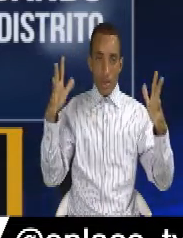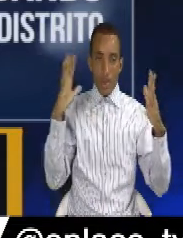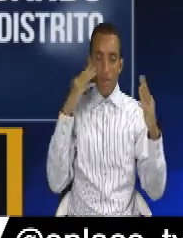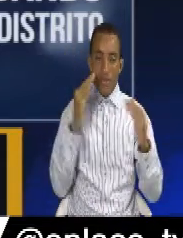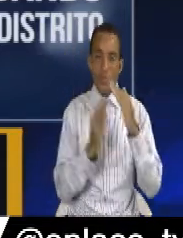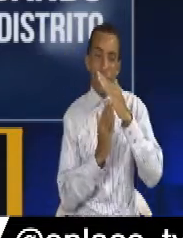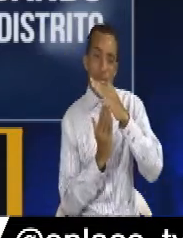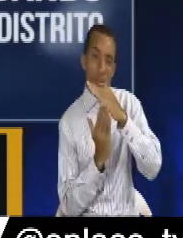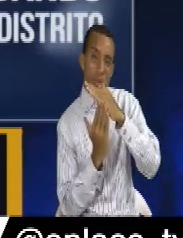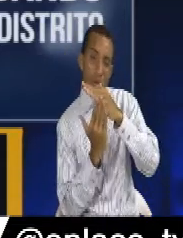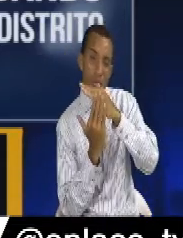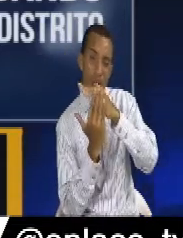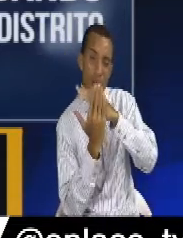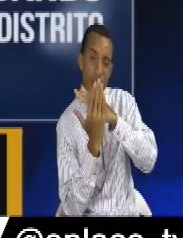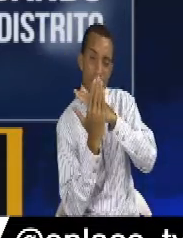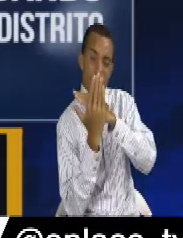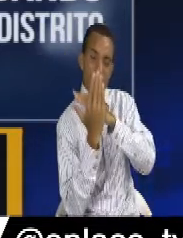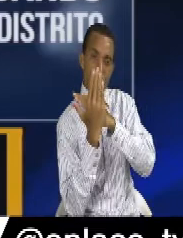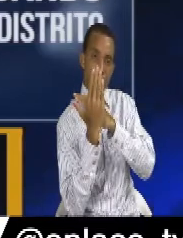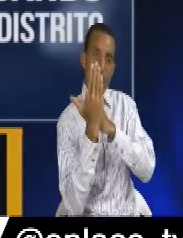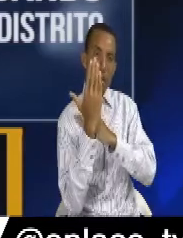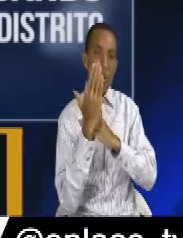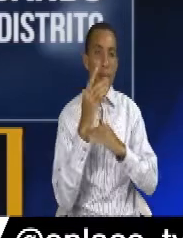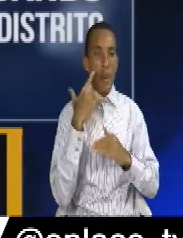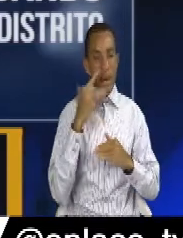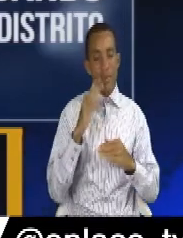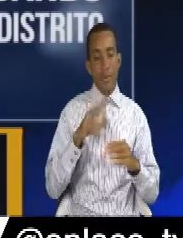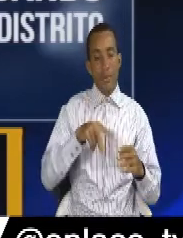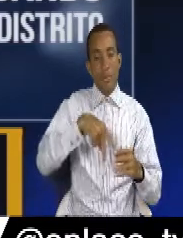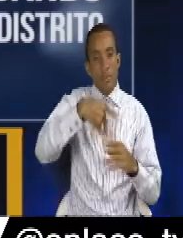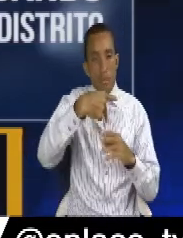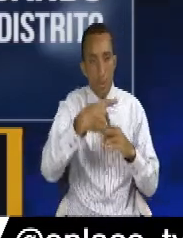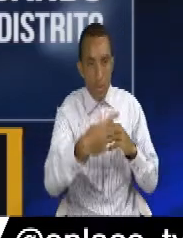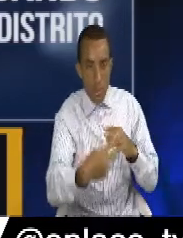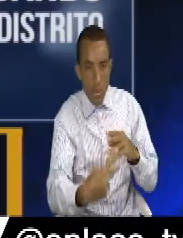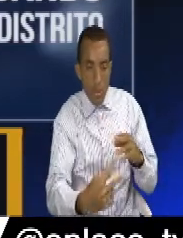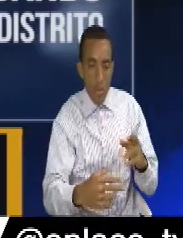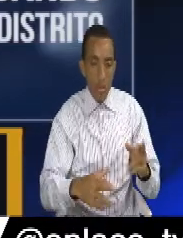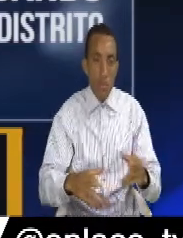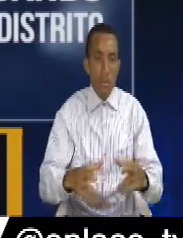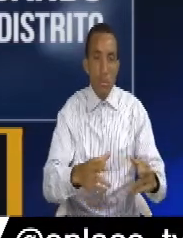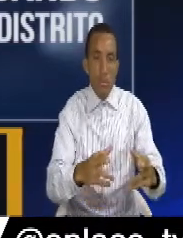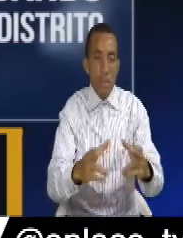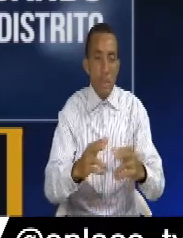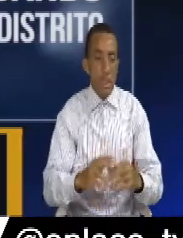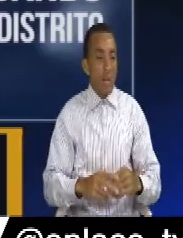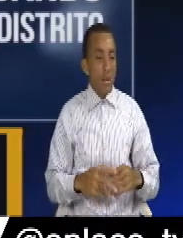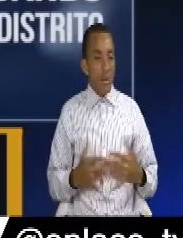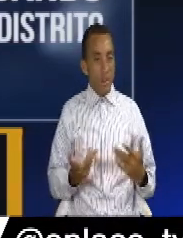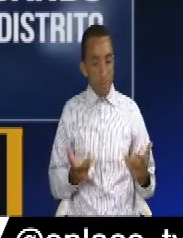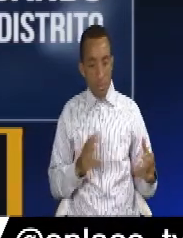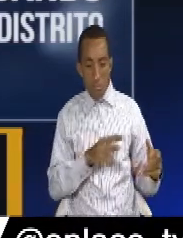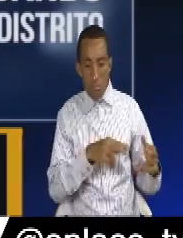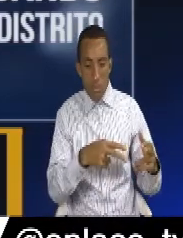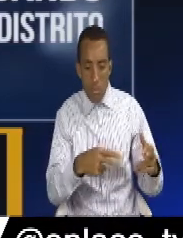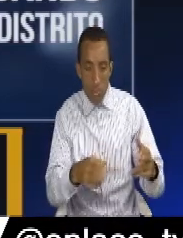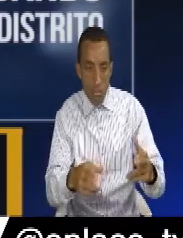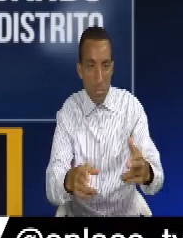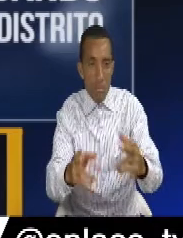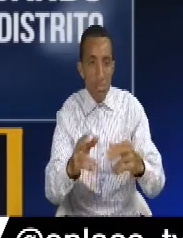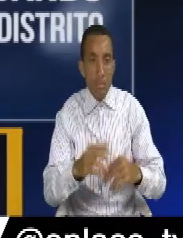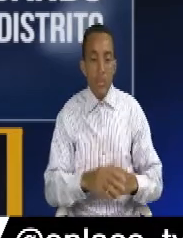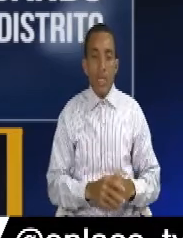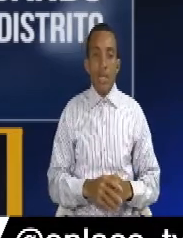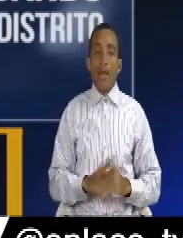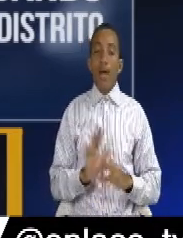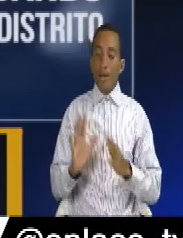al parecer se lanzó al río, desconociéndose los motivos o circunstancias. Eso es lo que nos